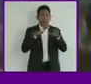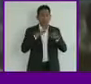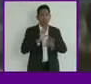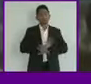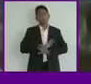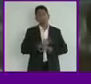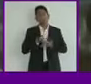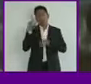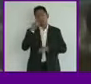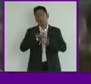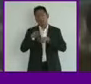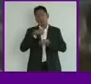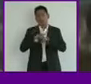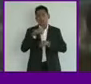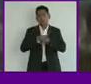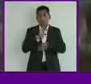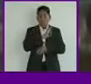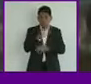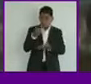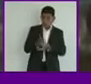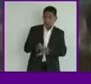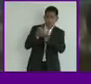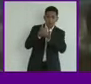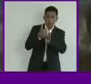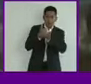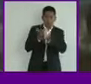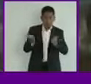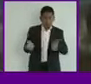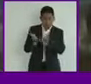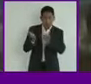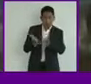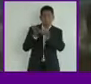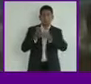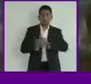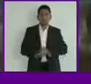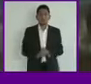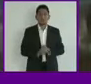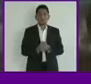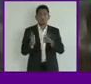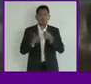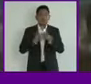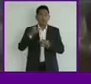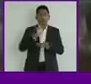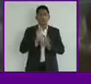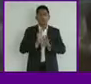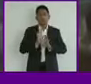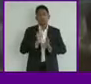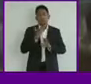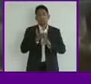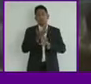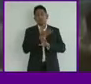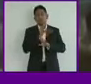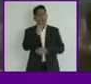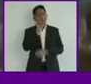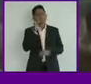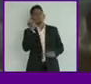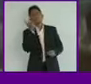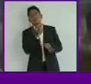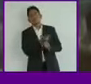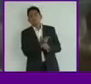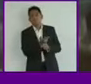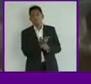que uno de los problemas más grandes que, al menos a mi parecer, he visto con personas cercanas a mi entorno, no se